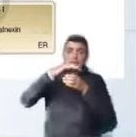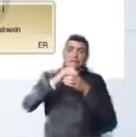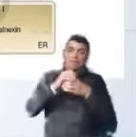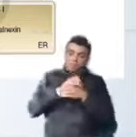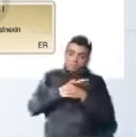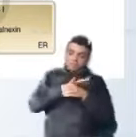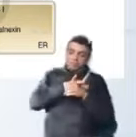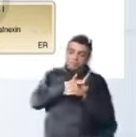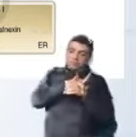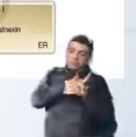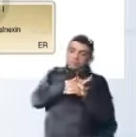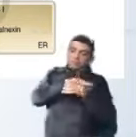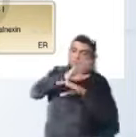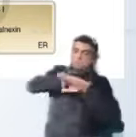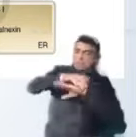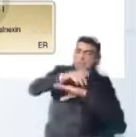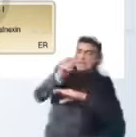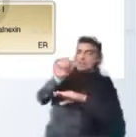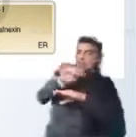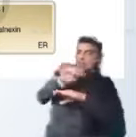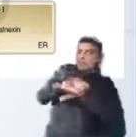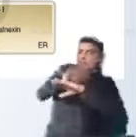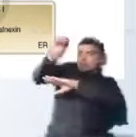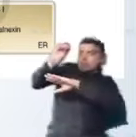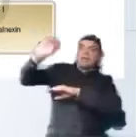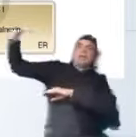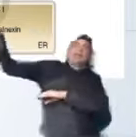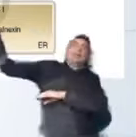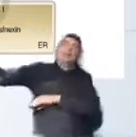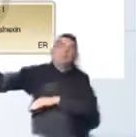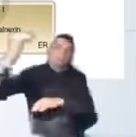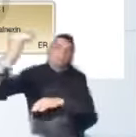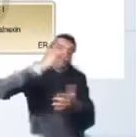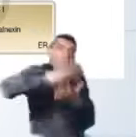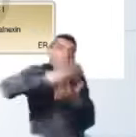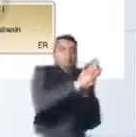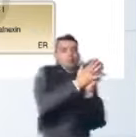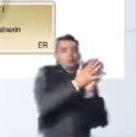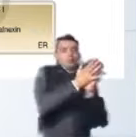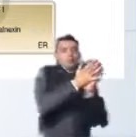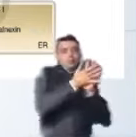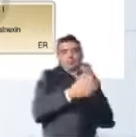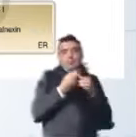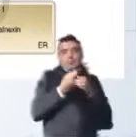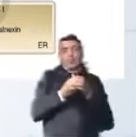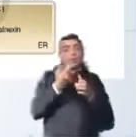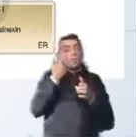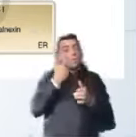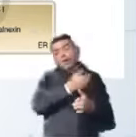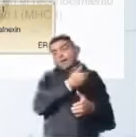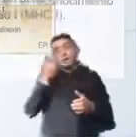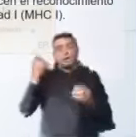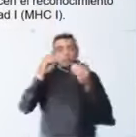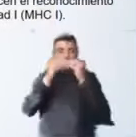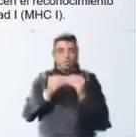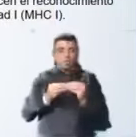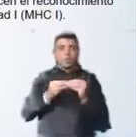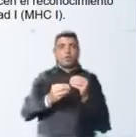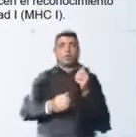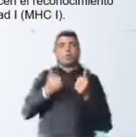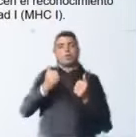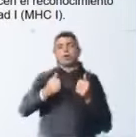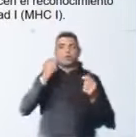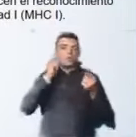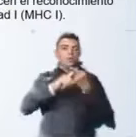la destrucción de esa célula infectada. La mejor manera de acabar con ese virus es destruyendo toda la célula.